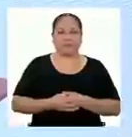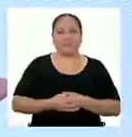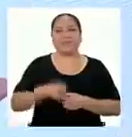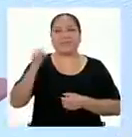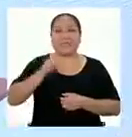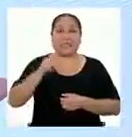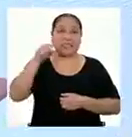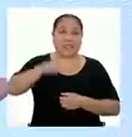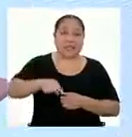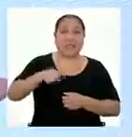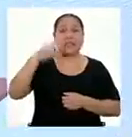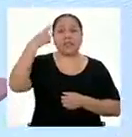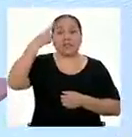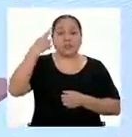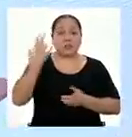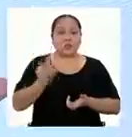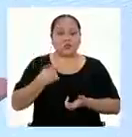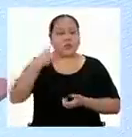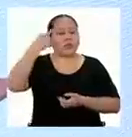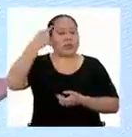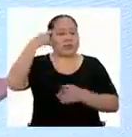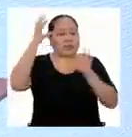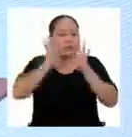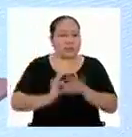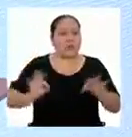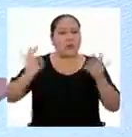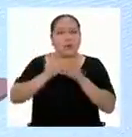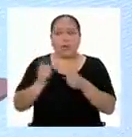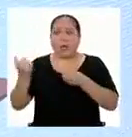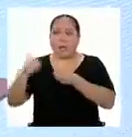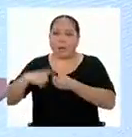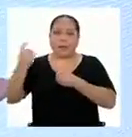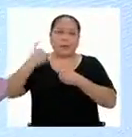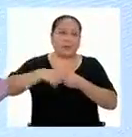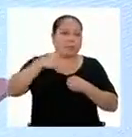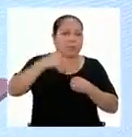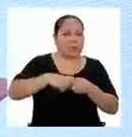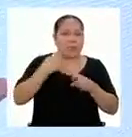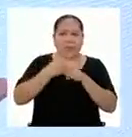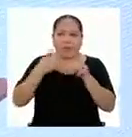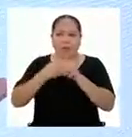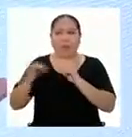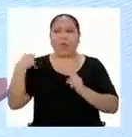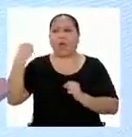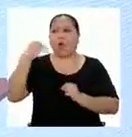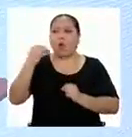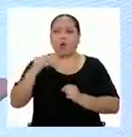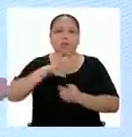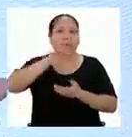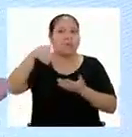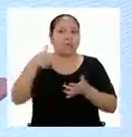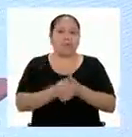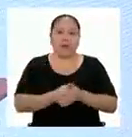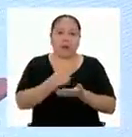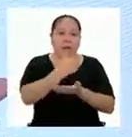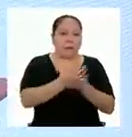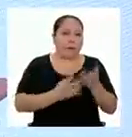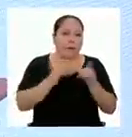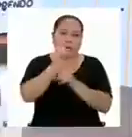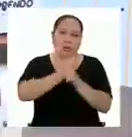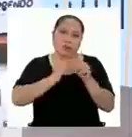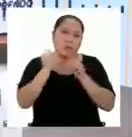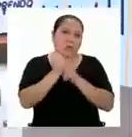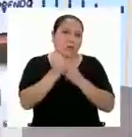Es por eso que considero tan importante la participación de las y los jóvenes en todos los ámbitos de la